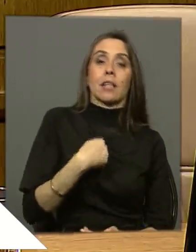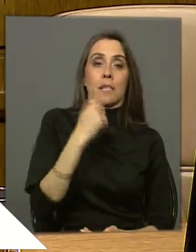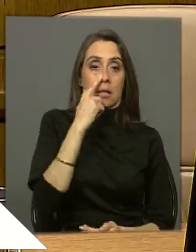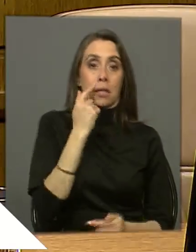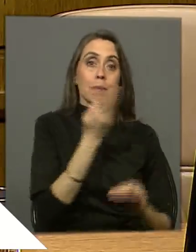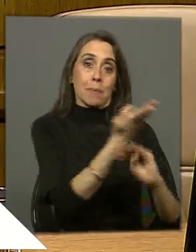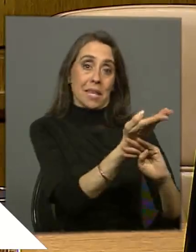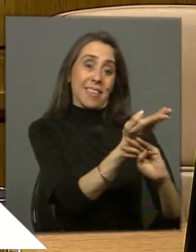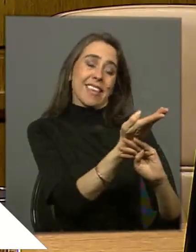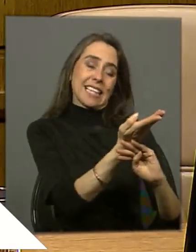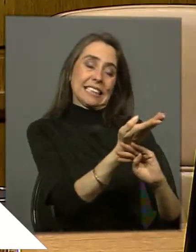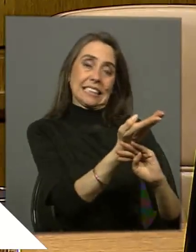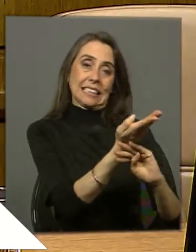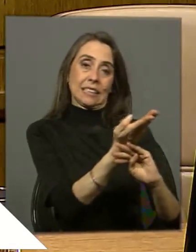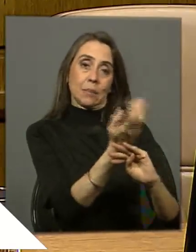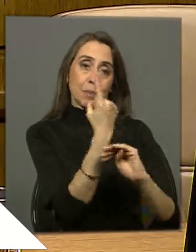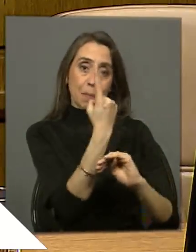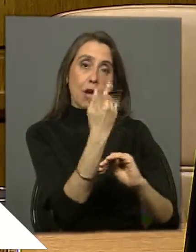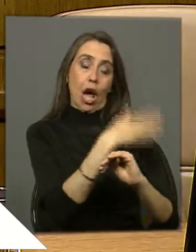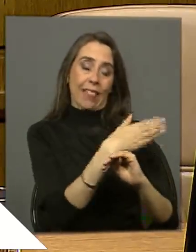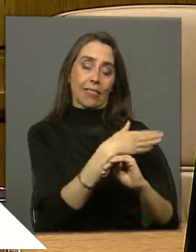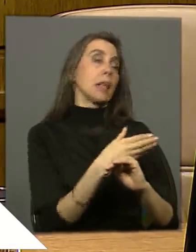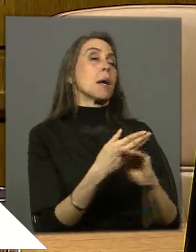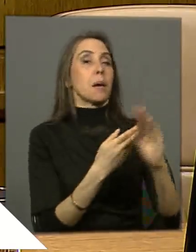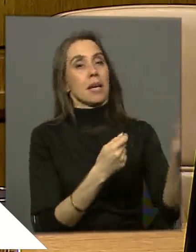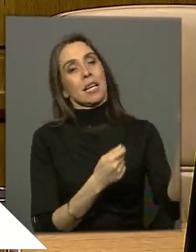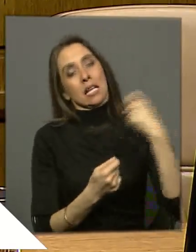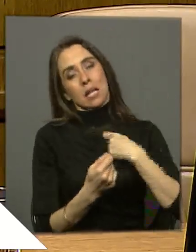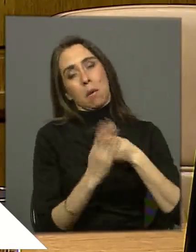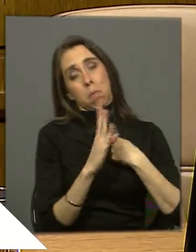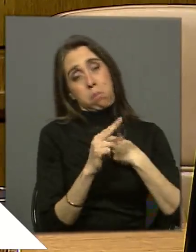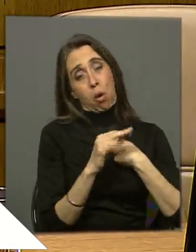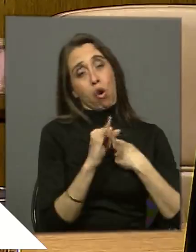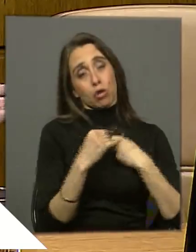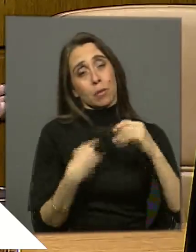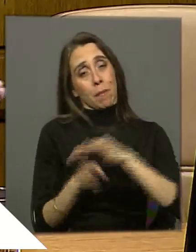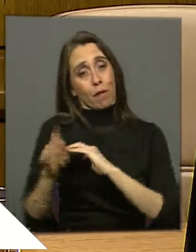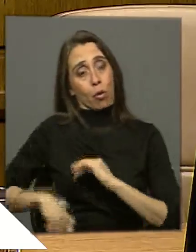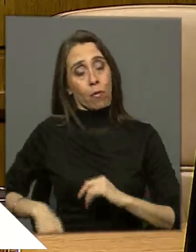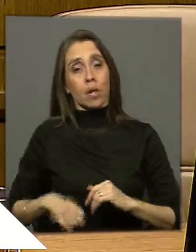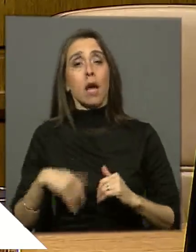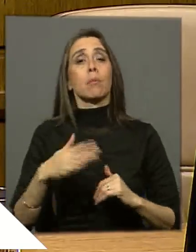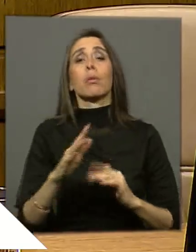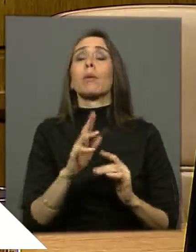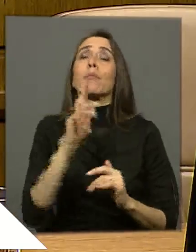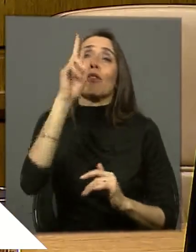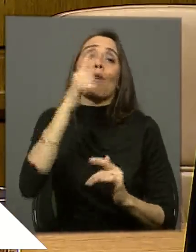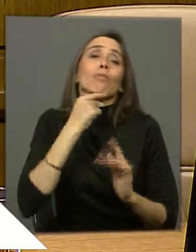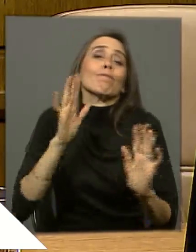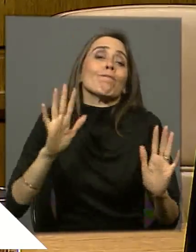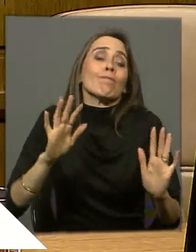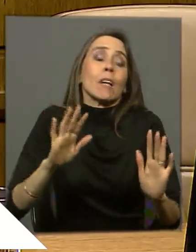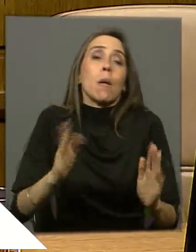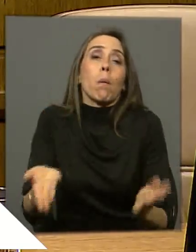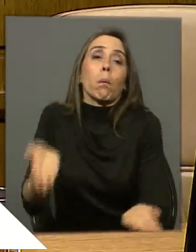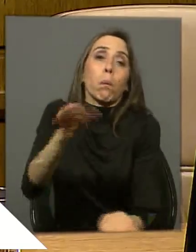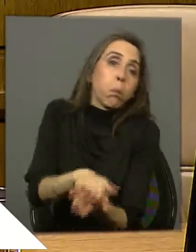inscribe, postula y en el proceso por alguna razón ni Dios lo quiera fallece, la